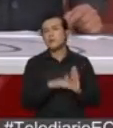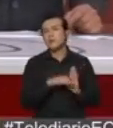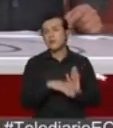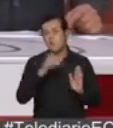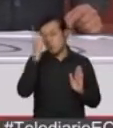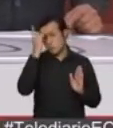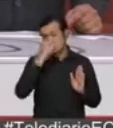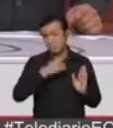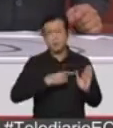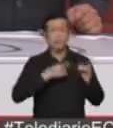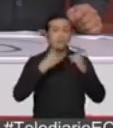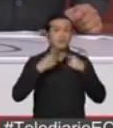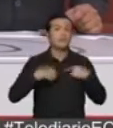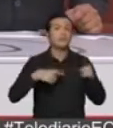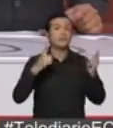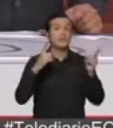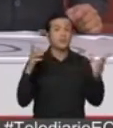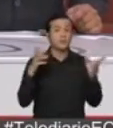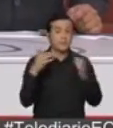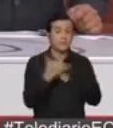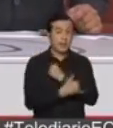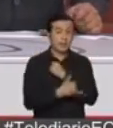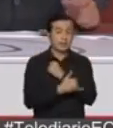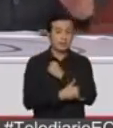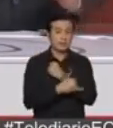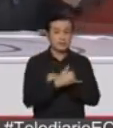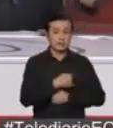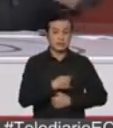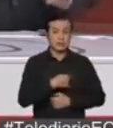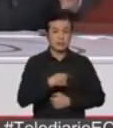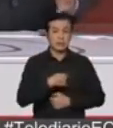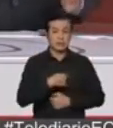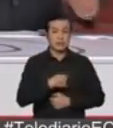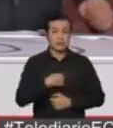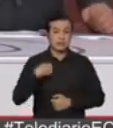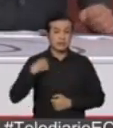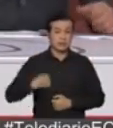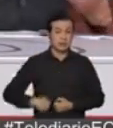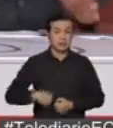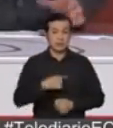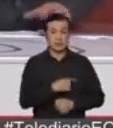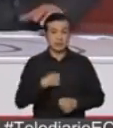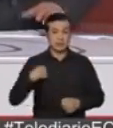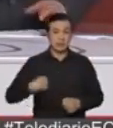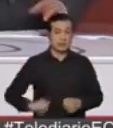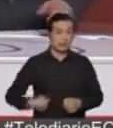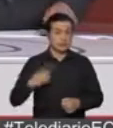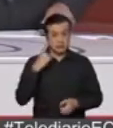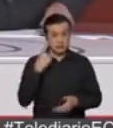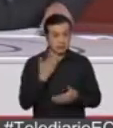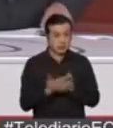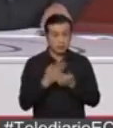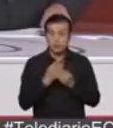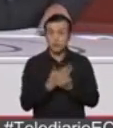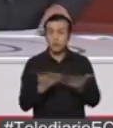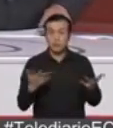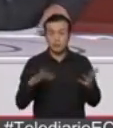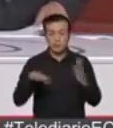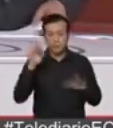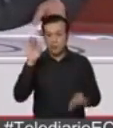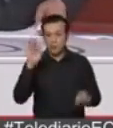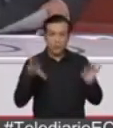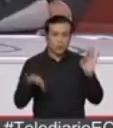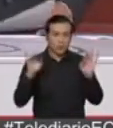decisión adoptada por la aduana china frente al producto que se ha determinado con eventuales hallazgos de